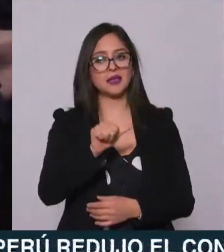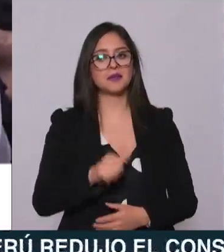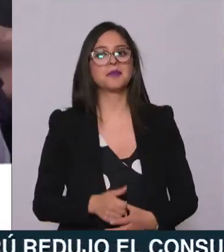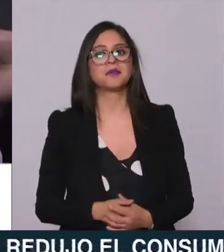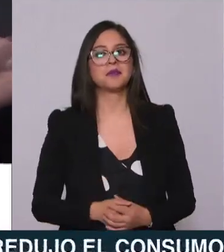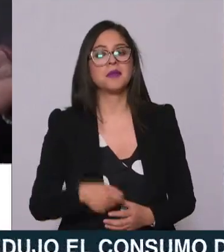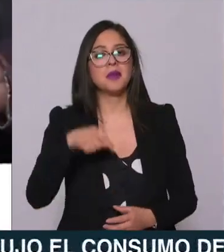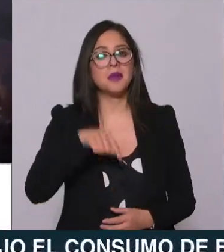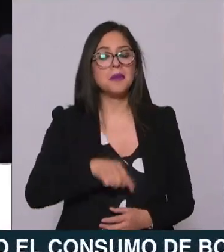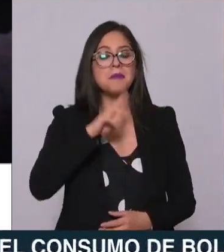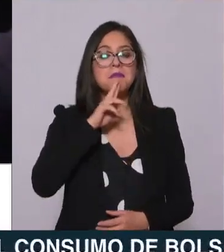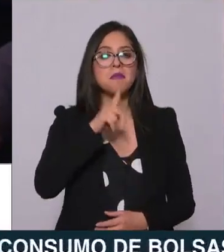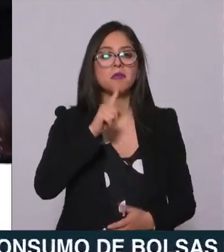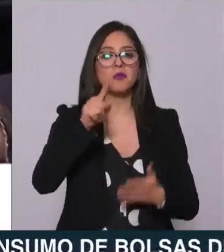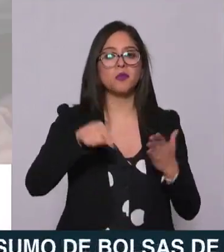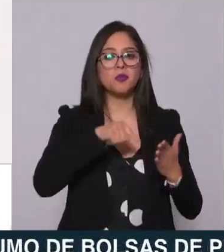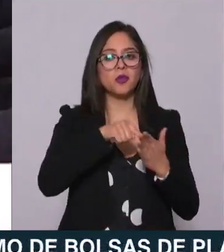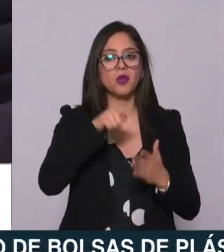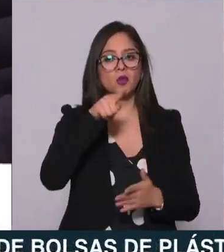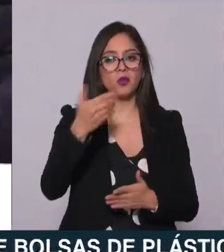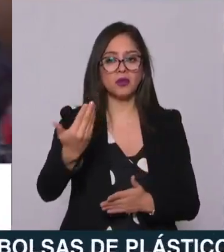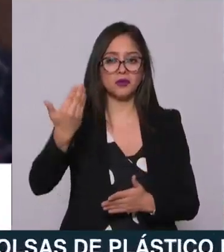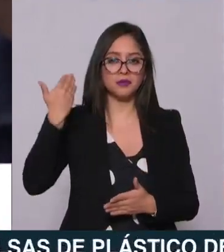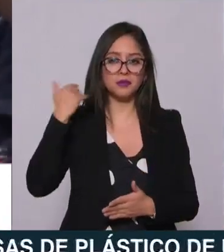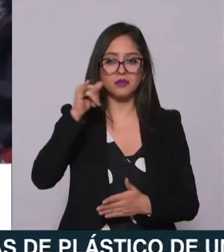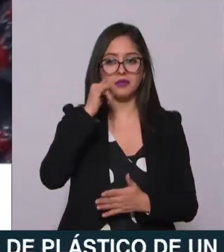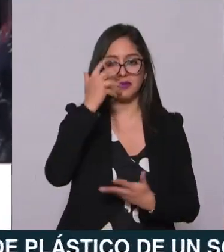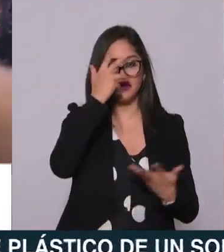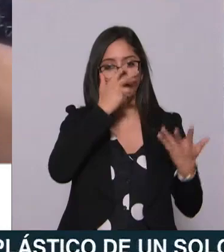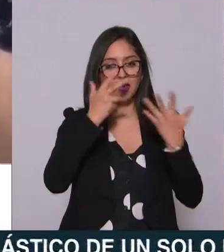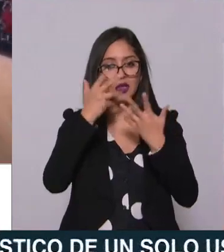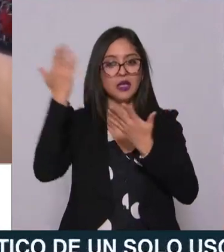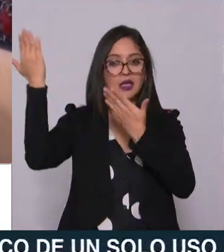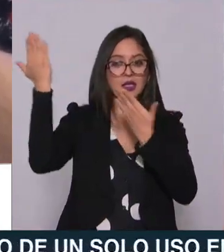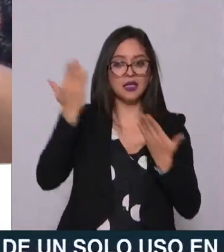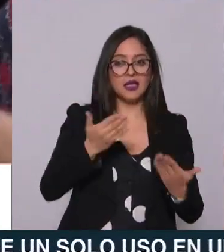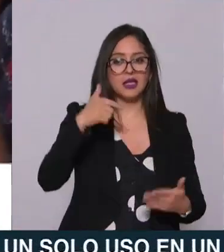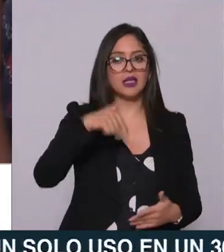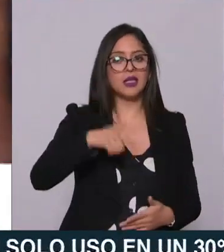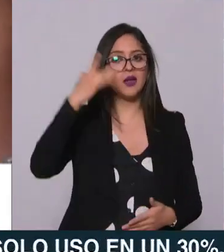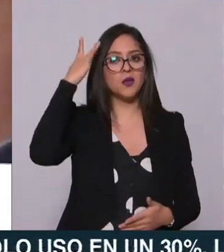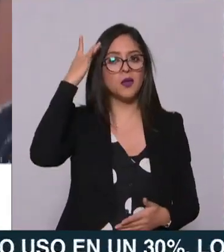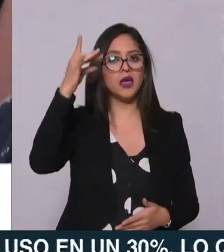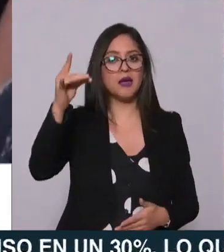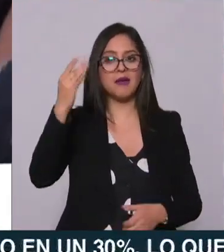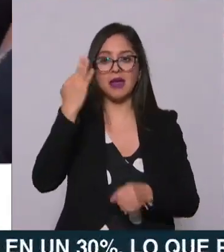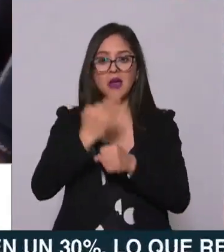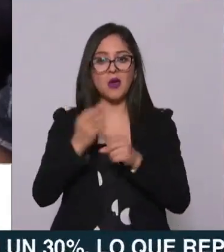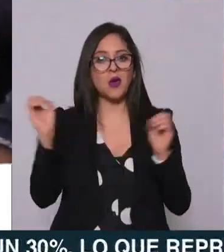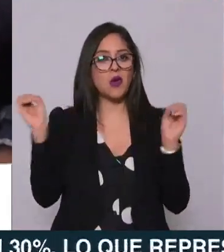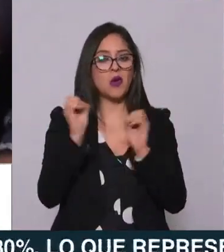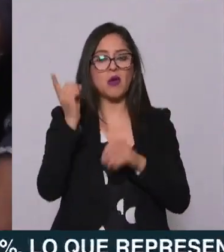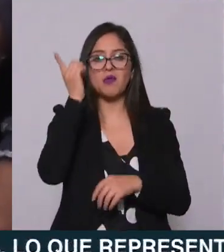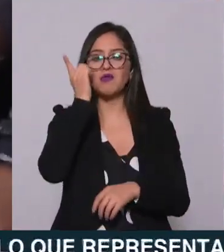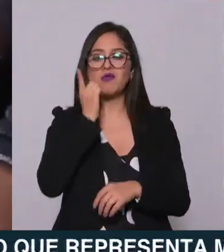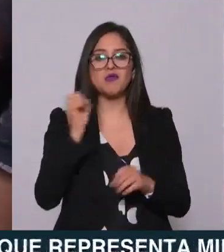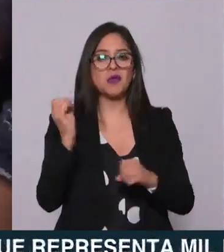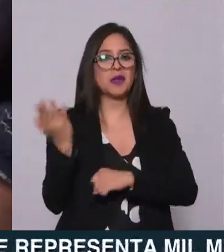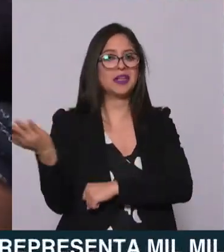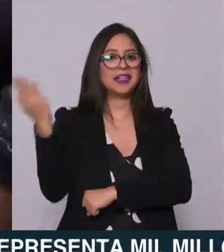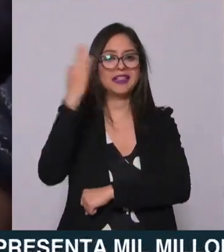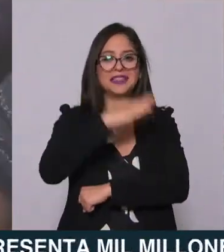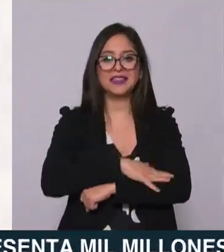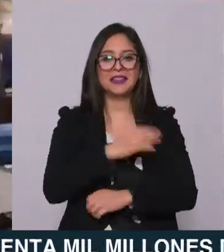lugar para venir a curar la cruda. Venimos desde Cuernavaca, en vivo. No hemos dormido, no